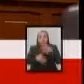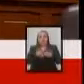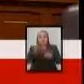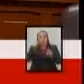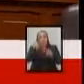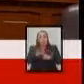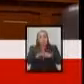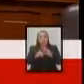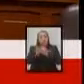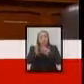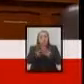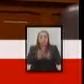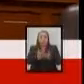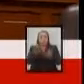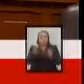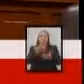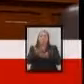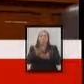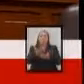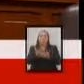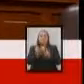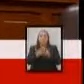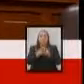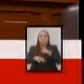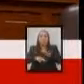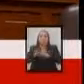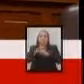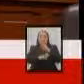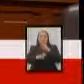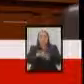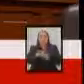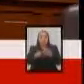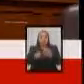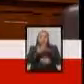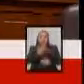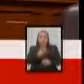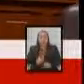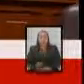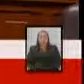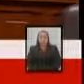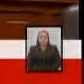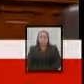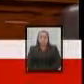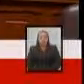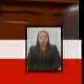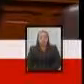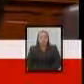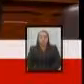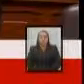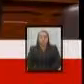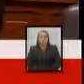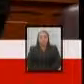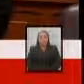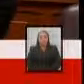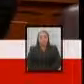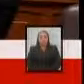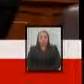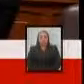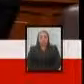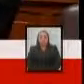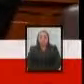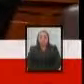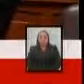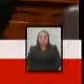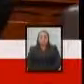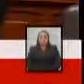de acuerdo a los estudios o propuestas con base científica y técnica, presidente. Porque no podemos entregarle un cheque en